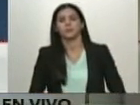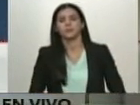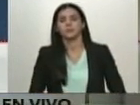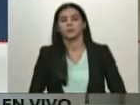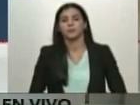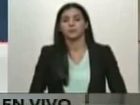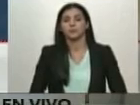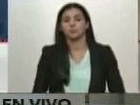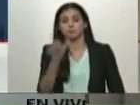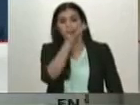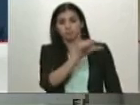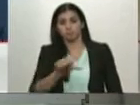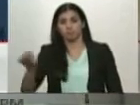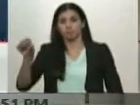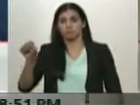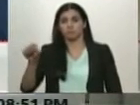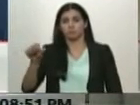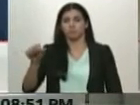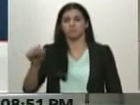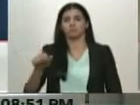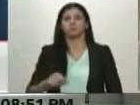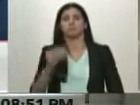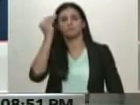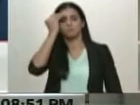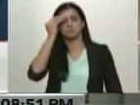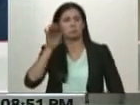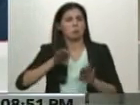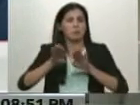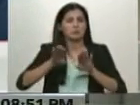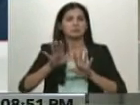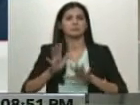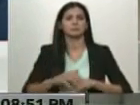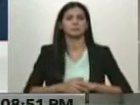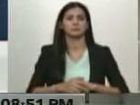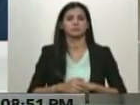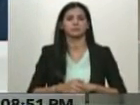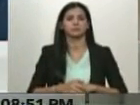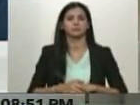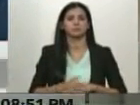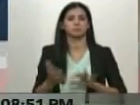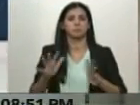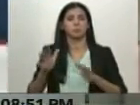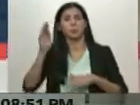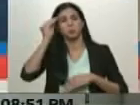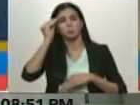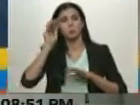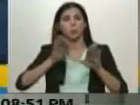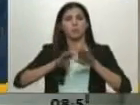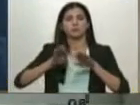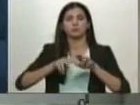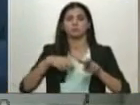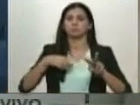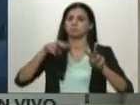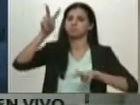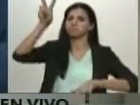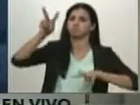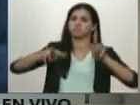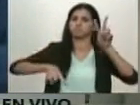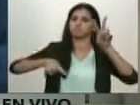Esta semana ya aspiro el jueves a hacer una exposición